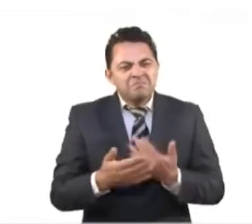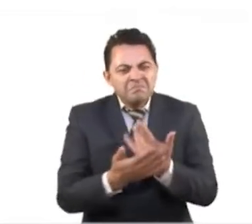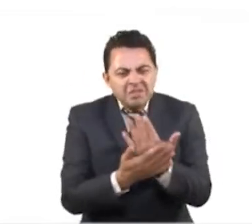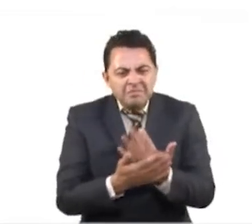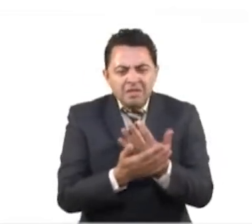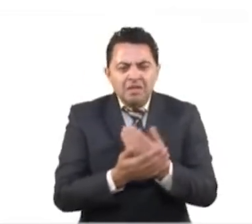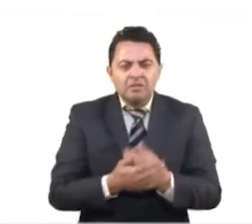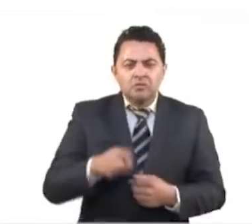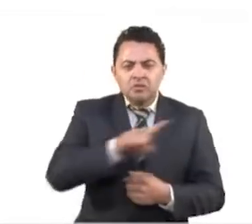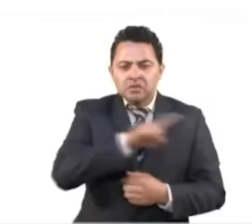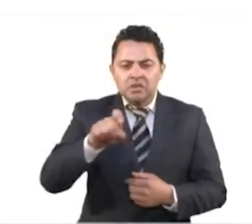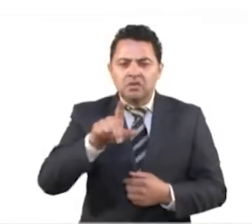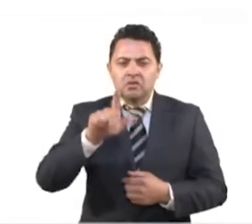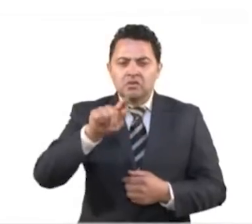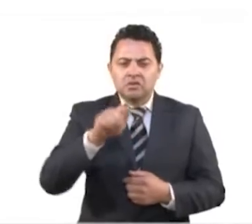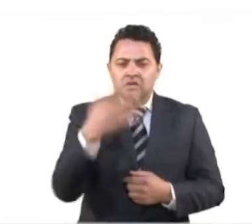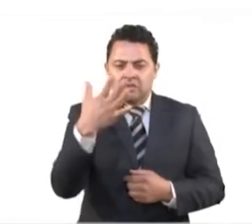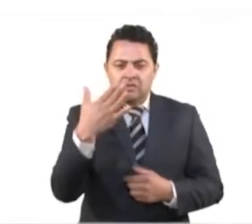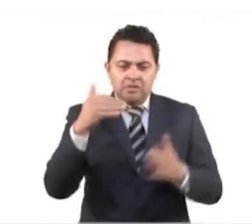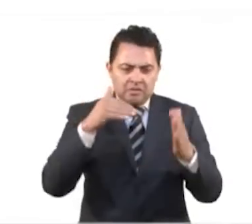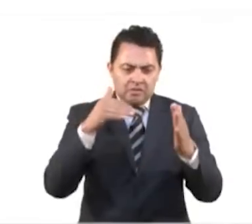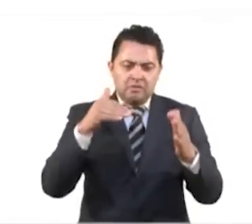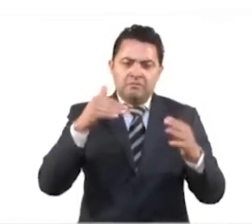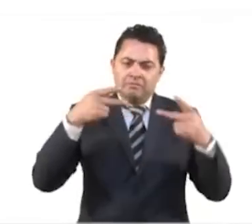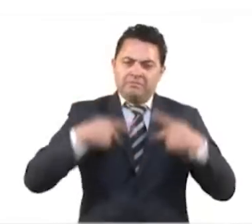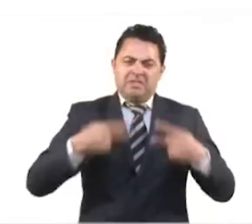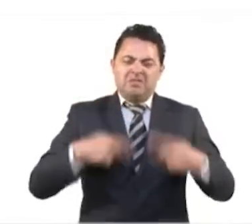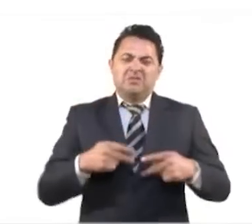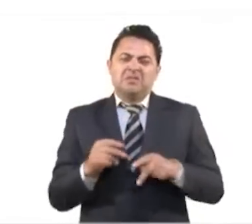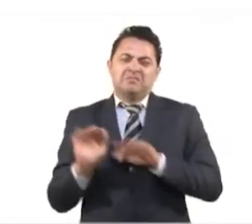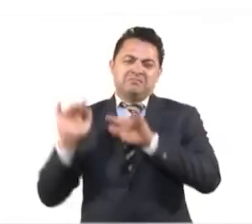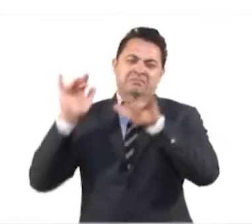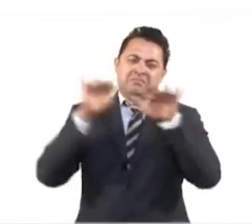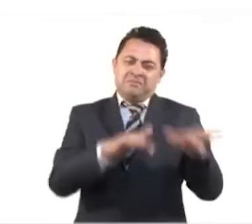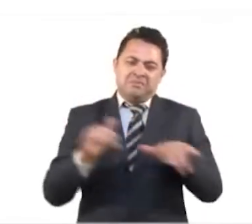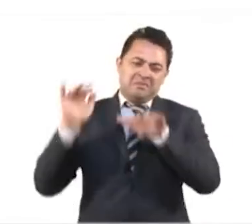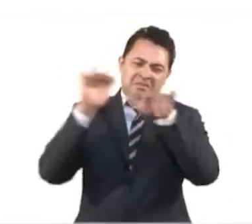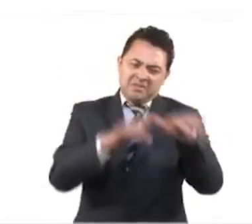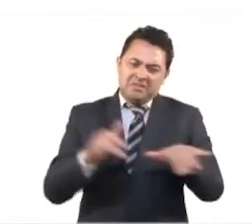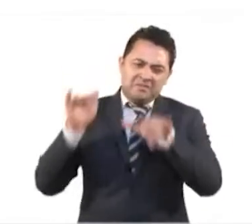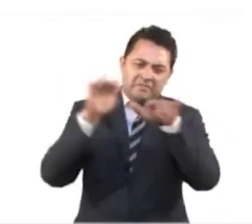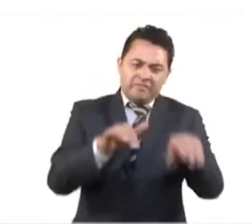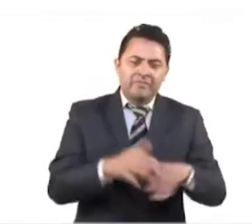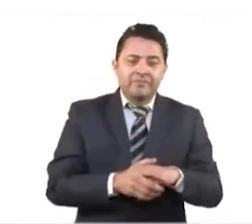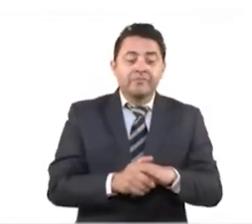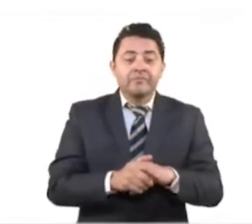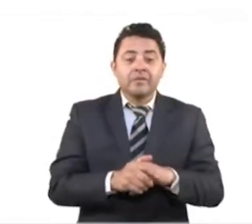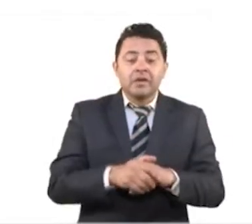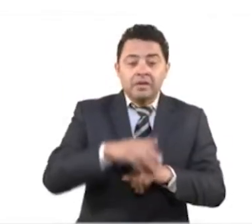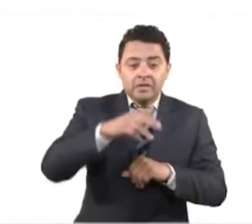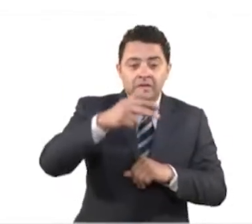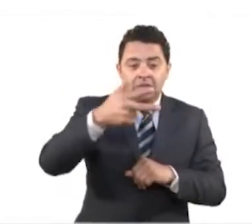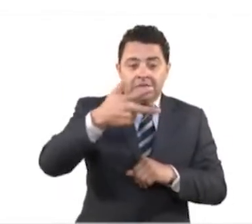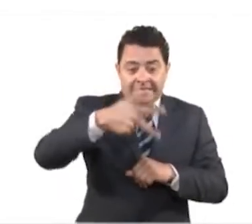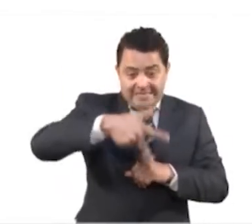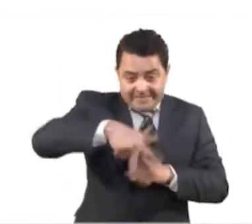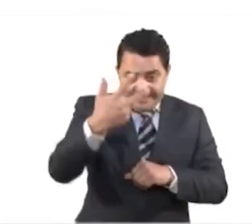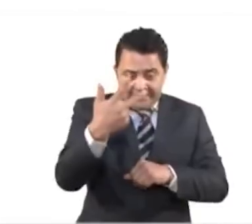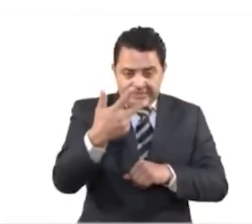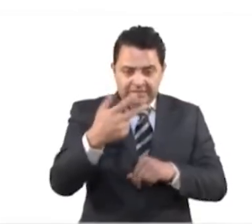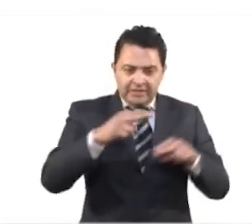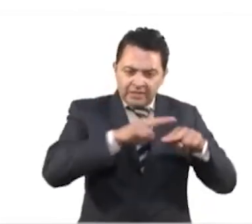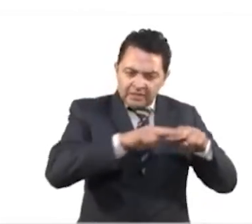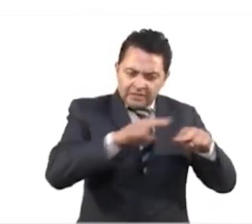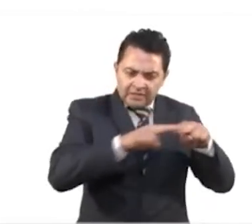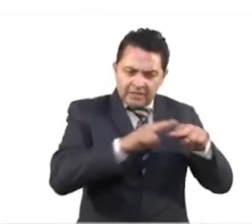menos 175,000 pasajeros todos los días. Estaremos operando con 13 trenes. El tiempo de recorrido de punta